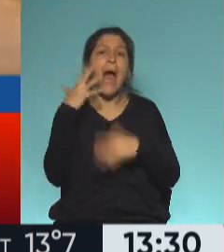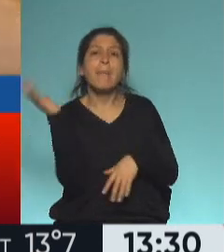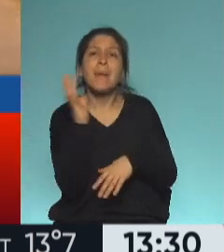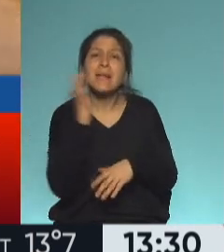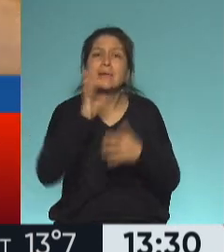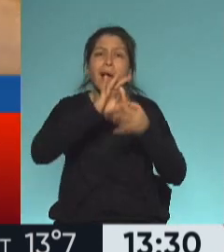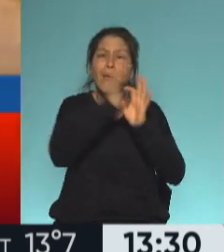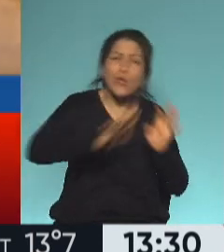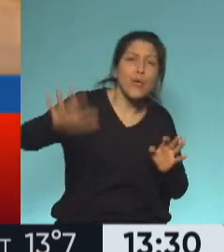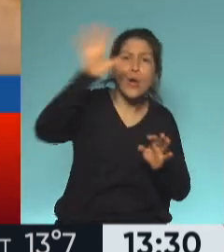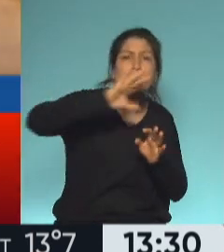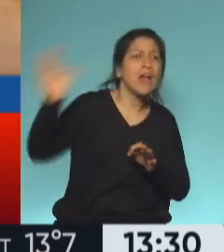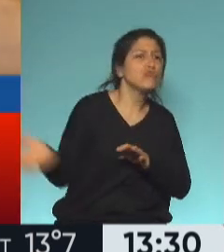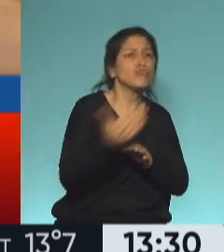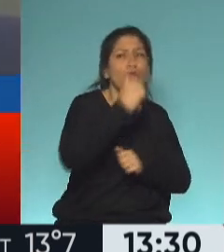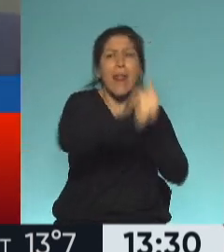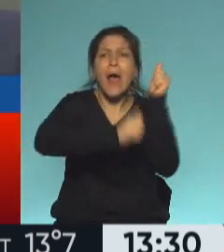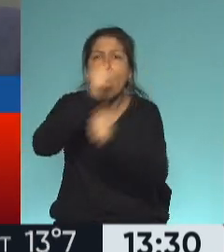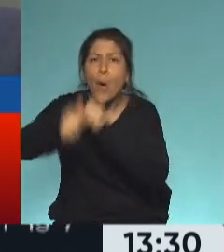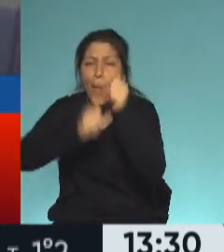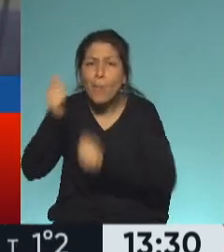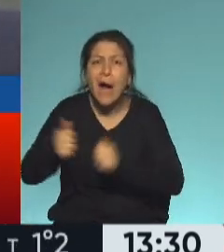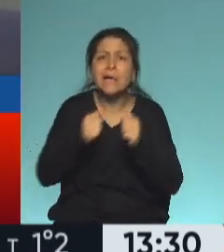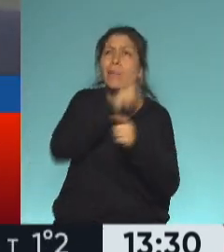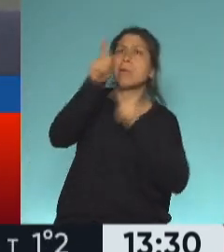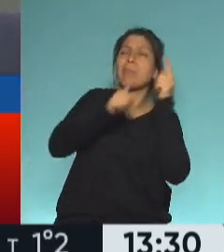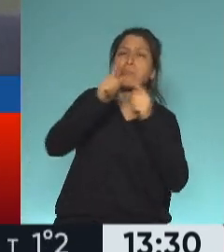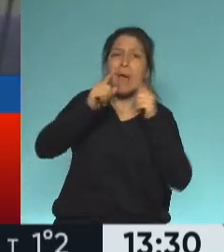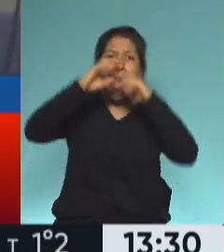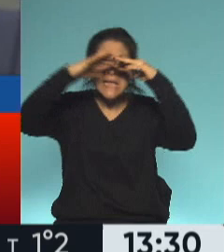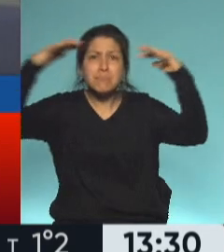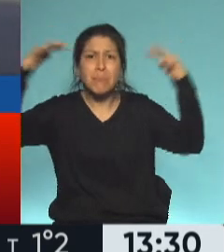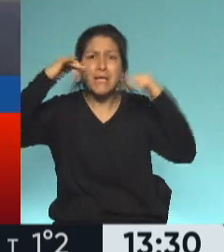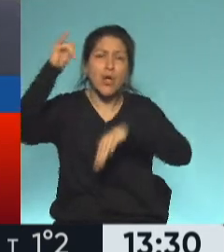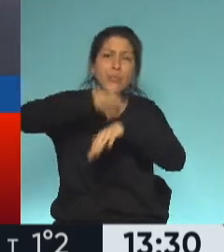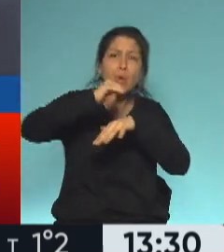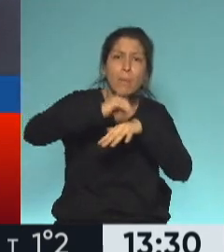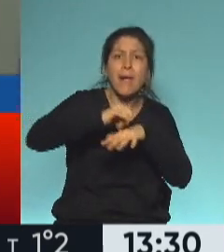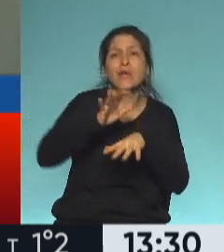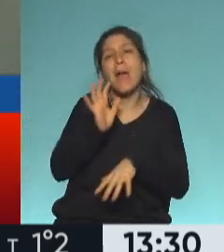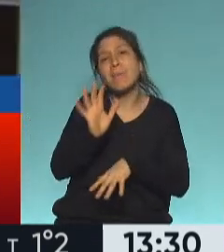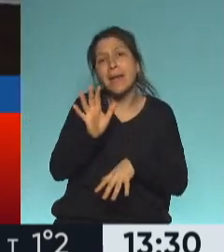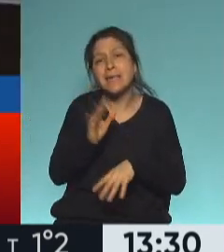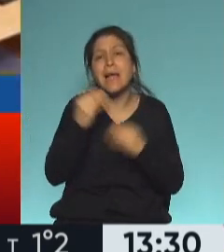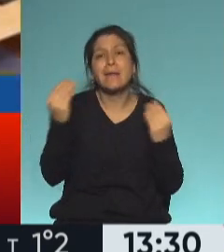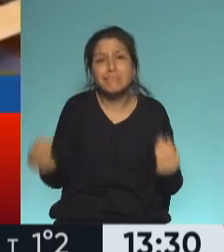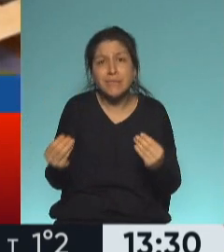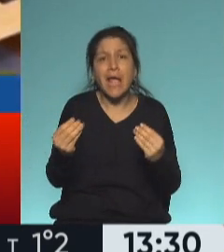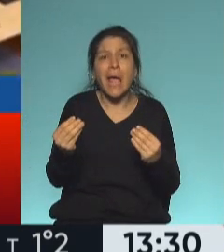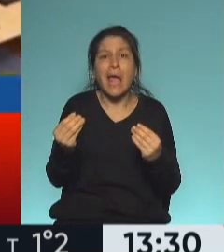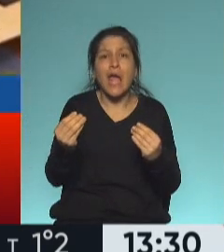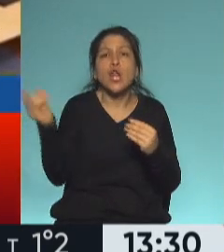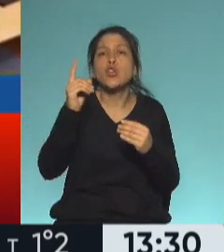las compañías a evitar el espacio aéreo bielorruso y amenazar con prohibir los vuelos desde y hacia la ex República